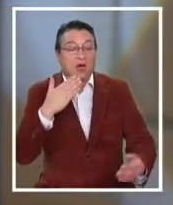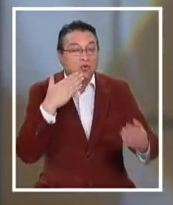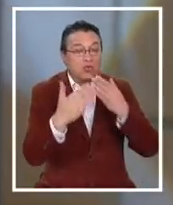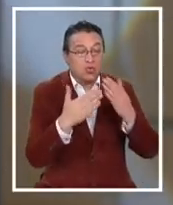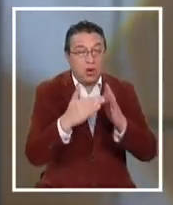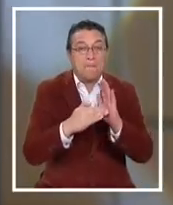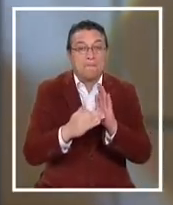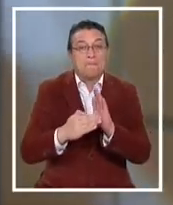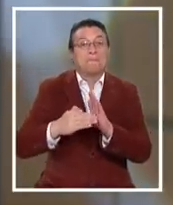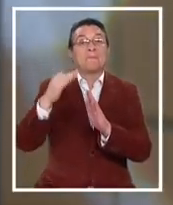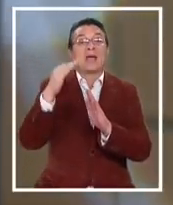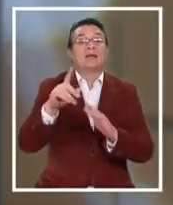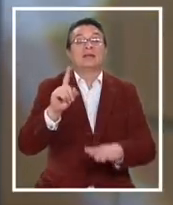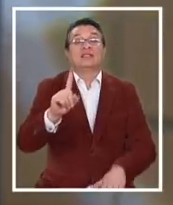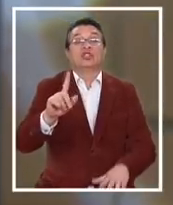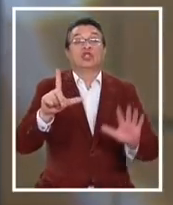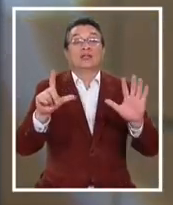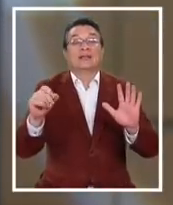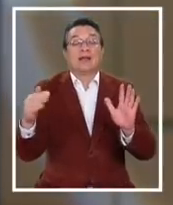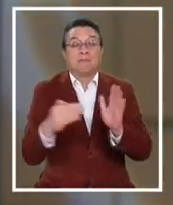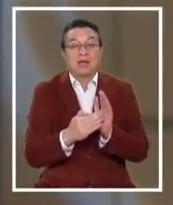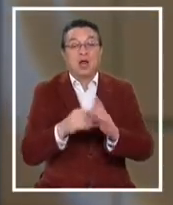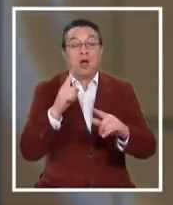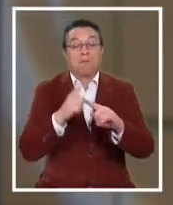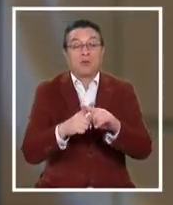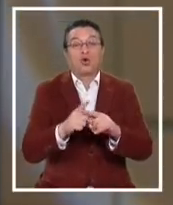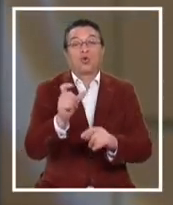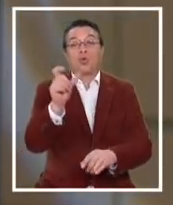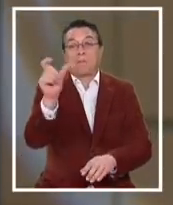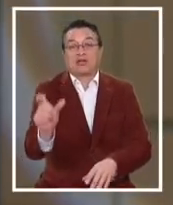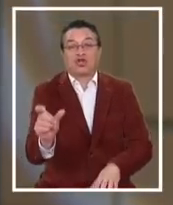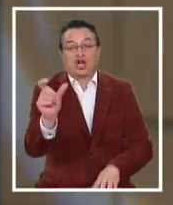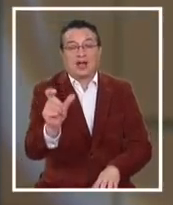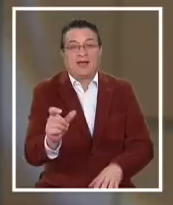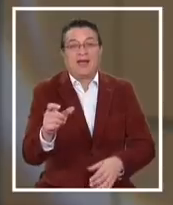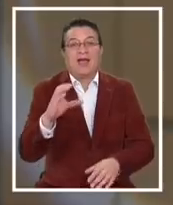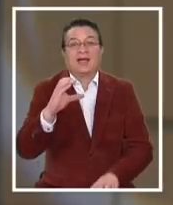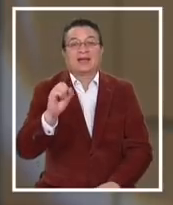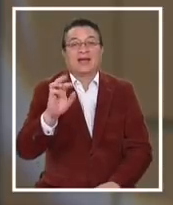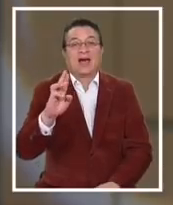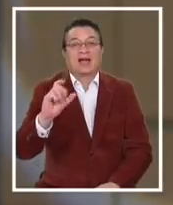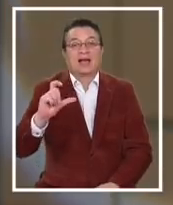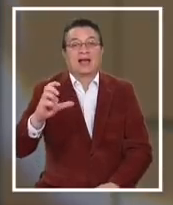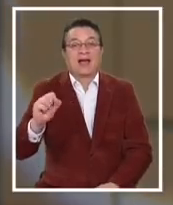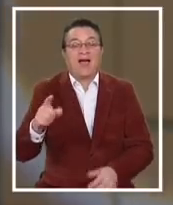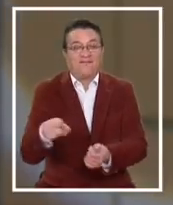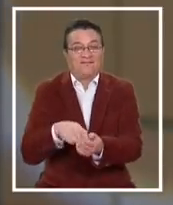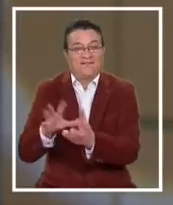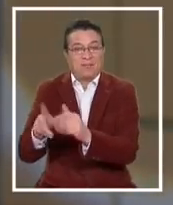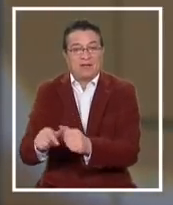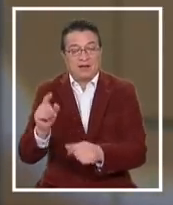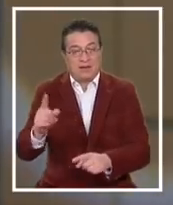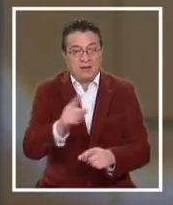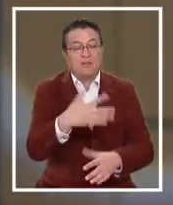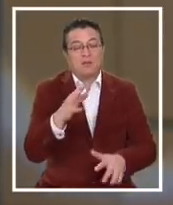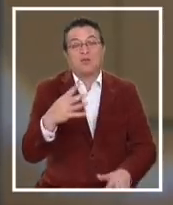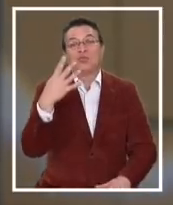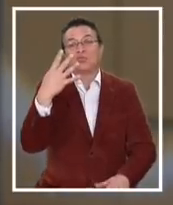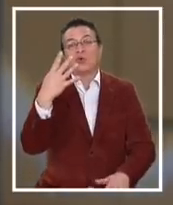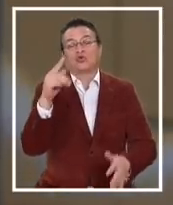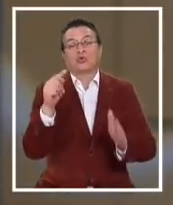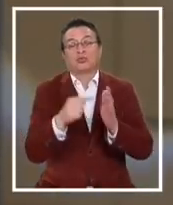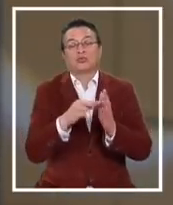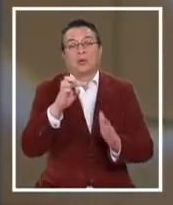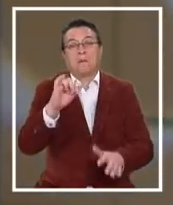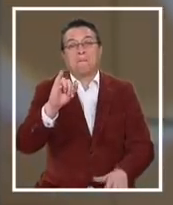la línea de la pobreza, o sea, por sobre 170 mil pesos por carga familiar. Lo que hubiese costado, ya lo decía anteriormente, del orden de los 4 puntos del PIB,